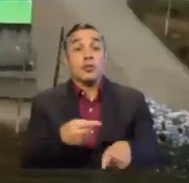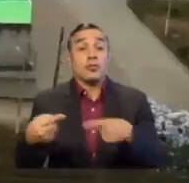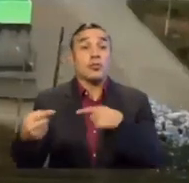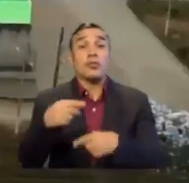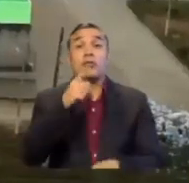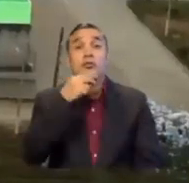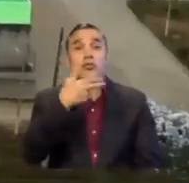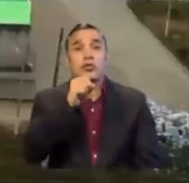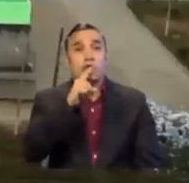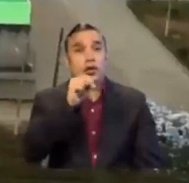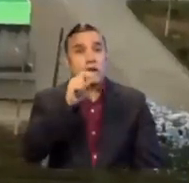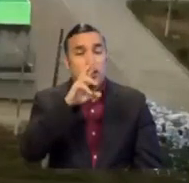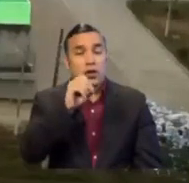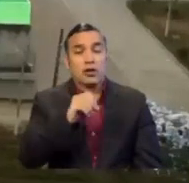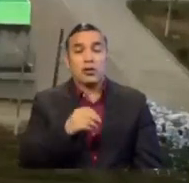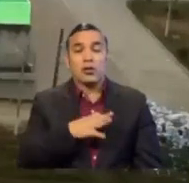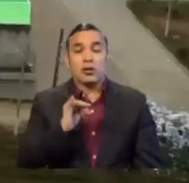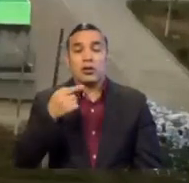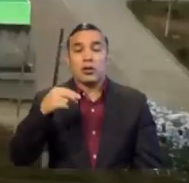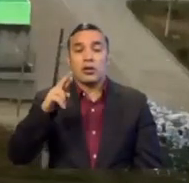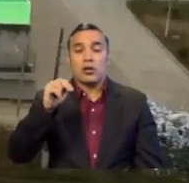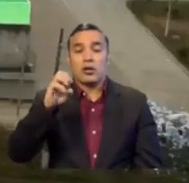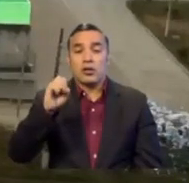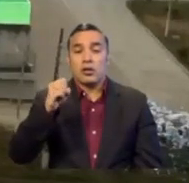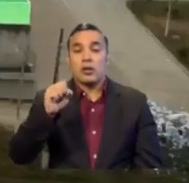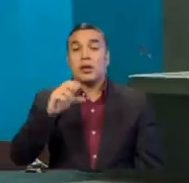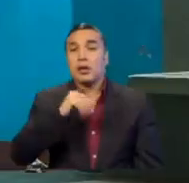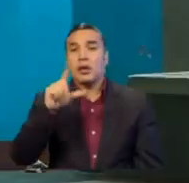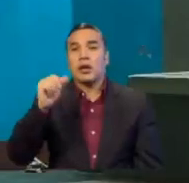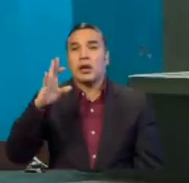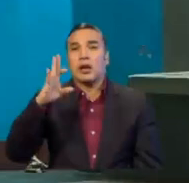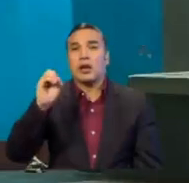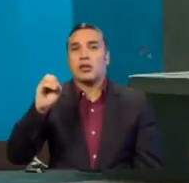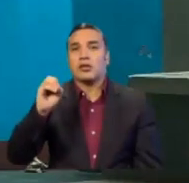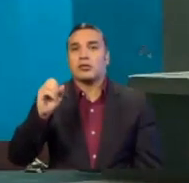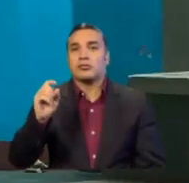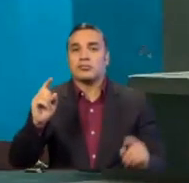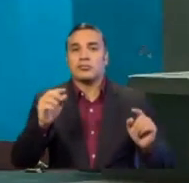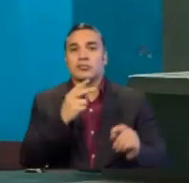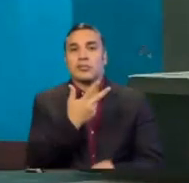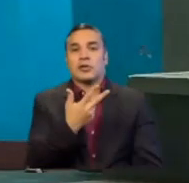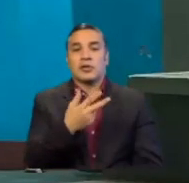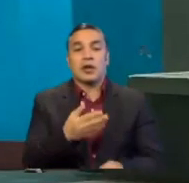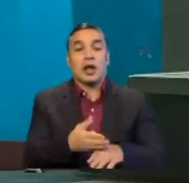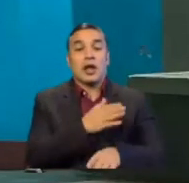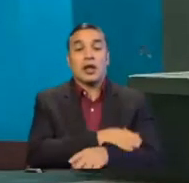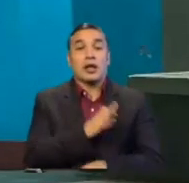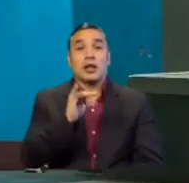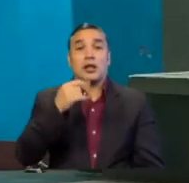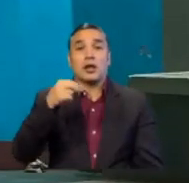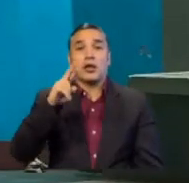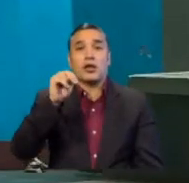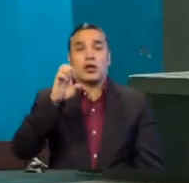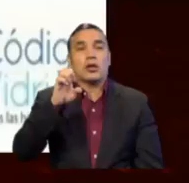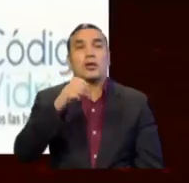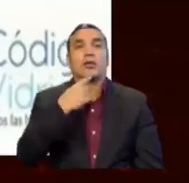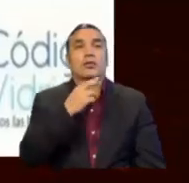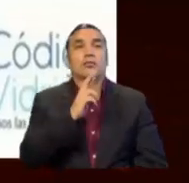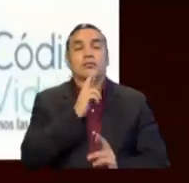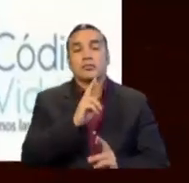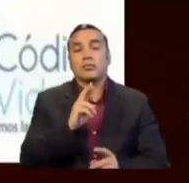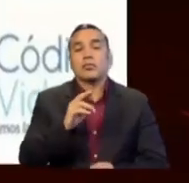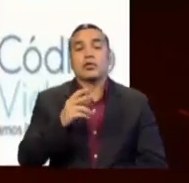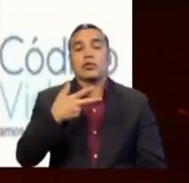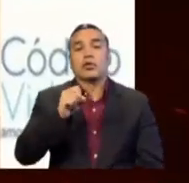los choneros, los tiguerones y los lagartos. Hasta hace poco, los tiguerones respondían a los intereses de los choneros,